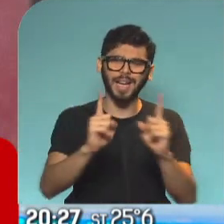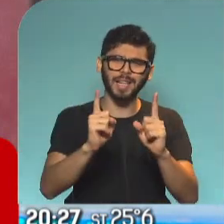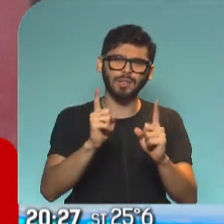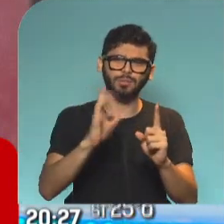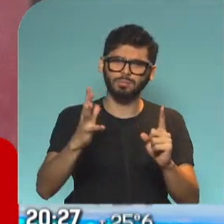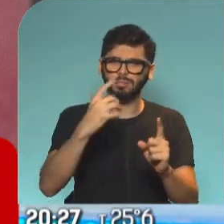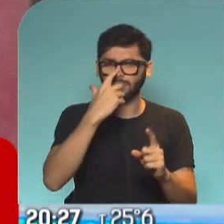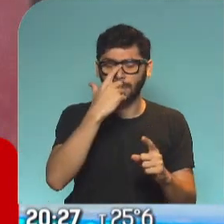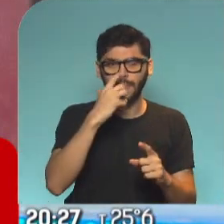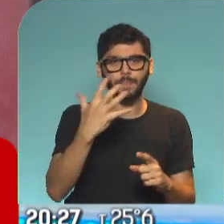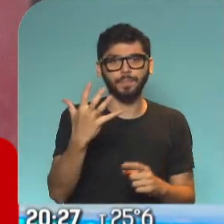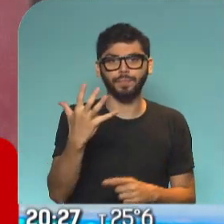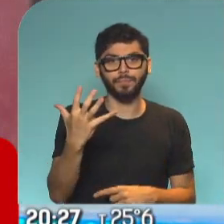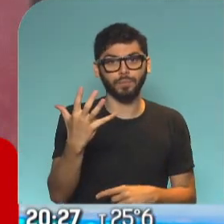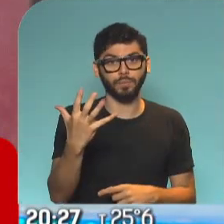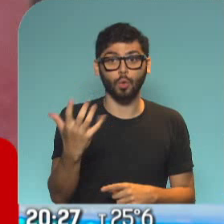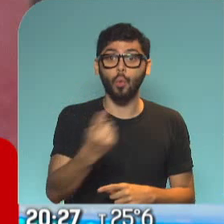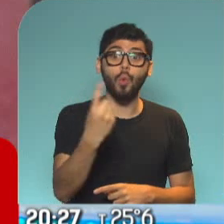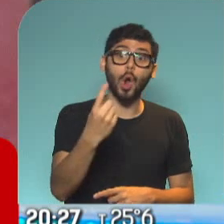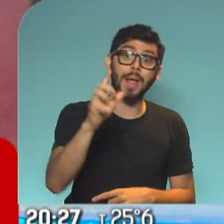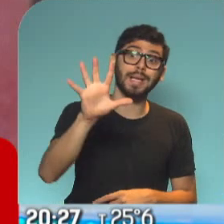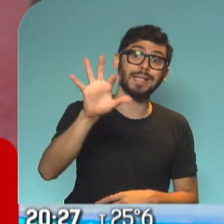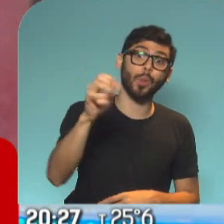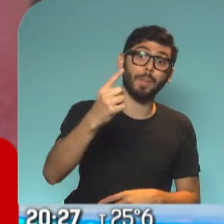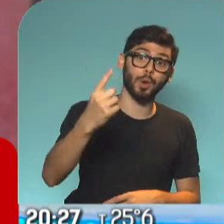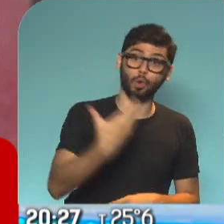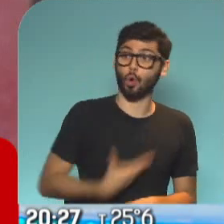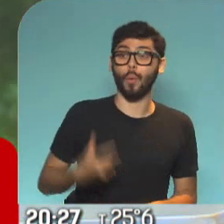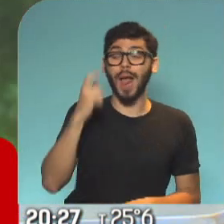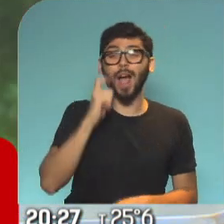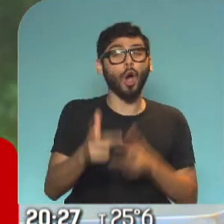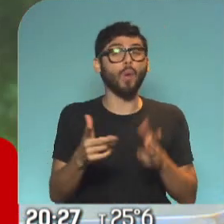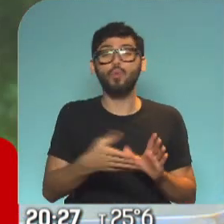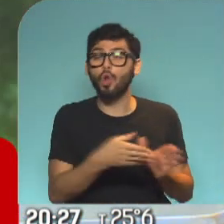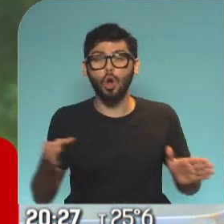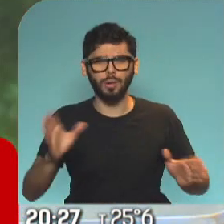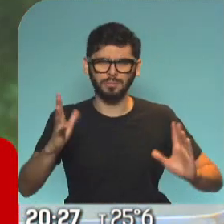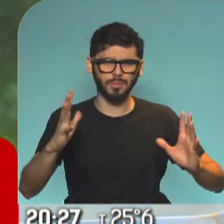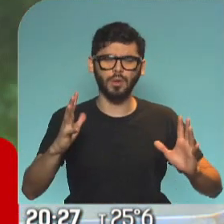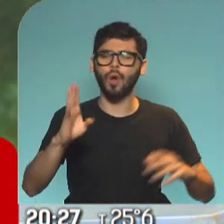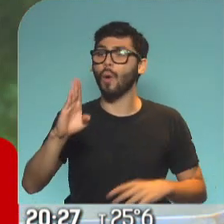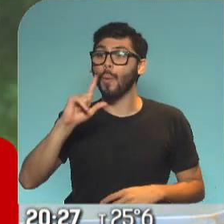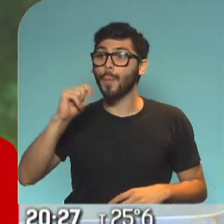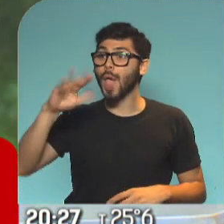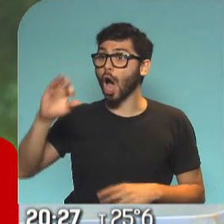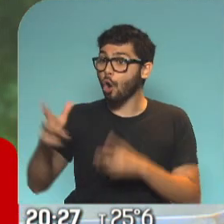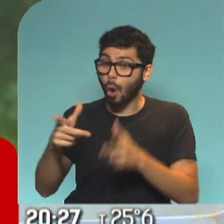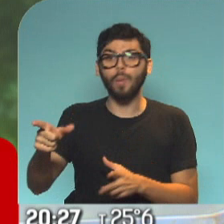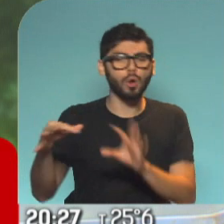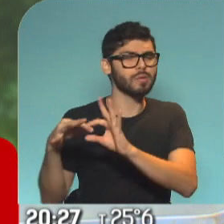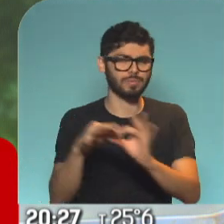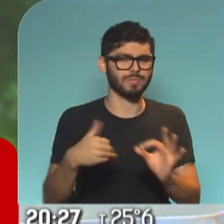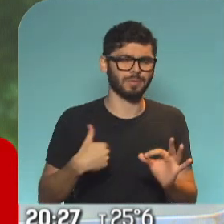menos de esta más de hora 50 que habló el gobernador Axel Kicillof. Retomo lo que decía Carlos Bianco, el jefe de gabinete.